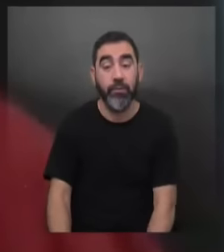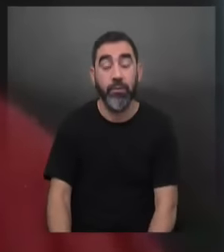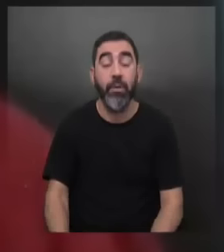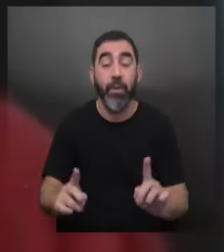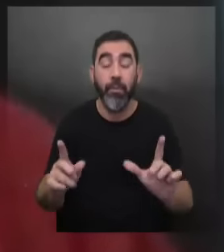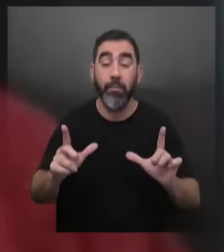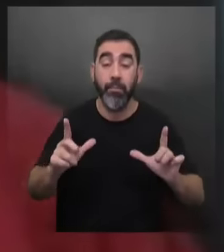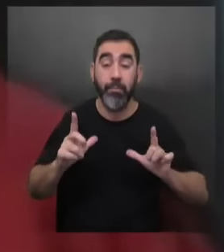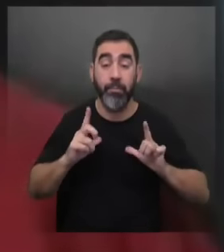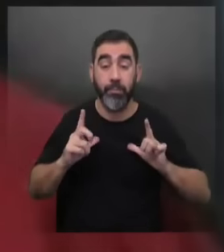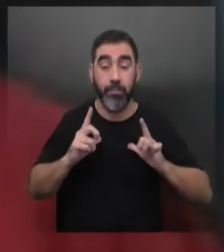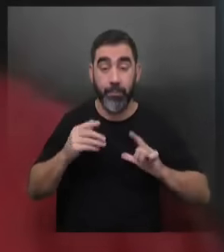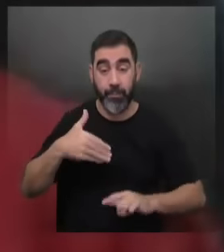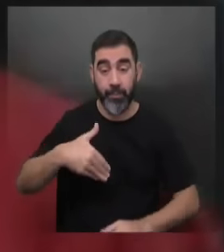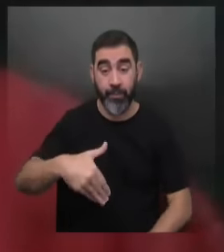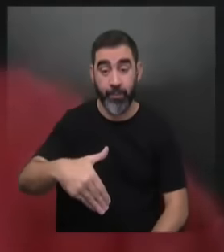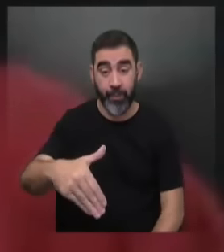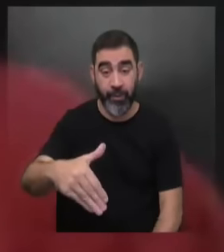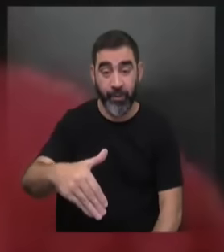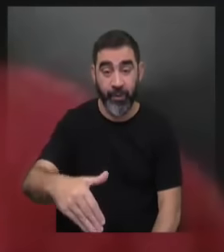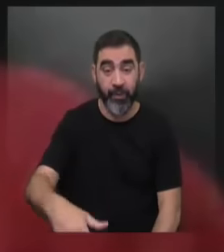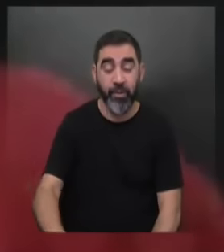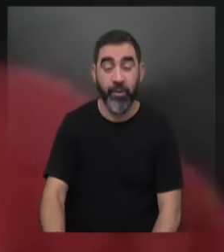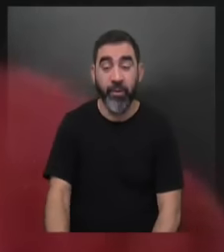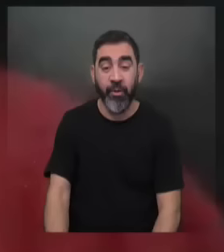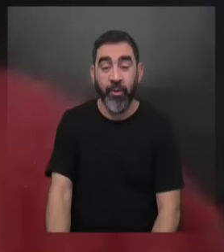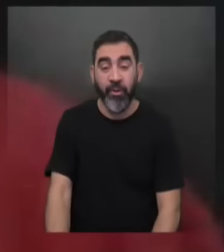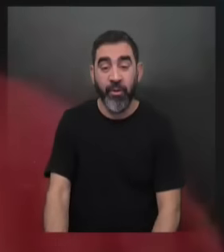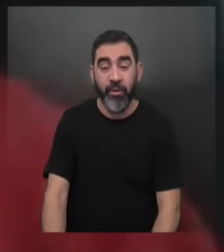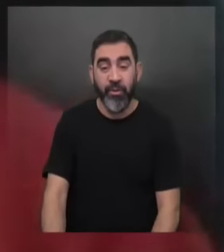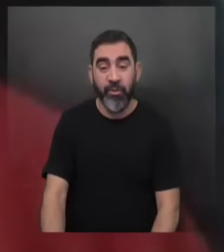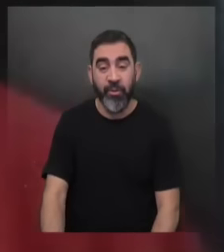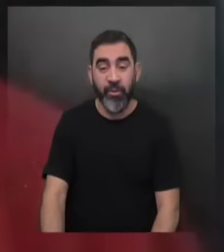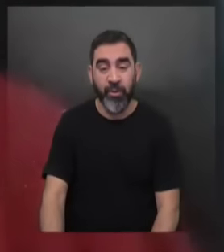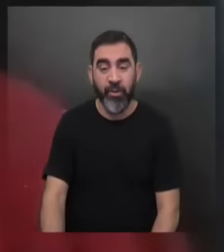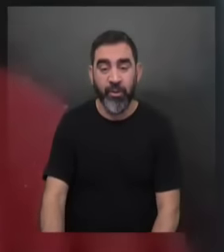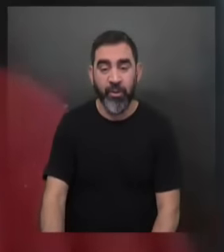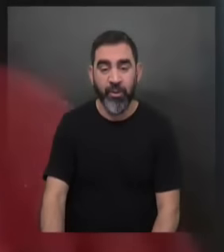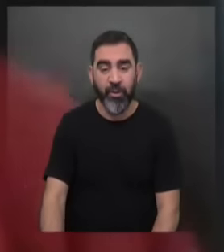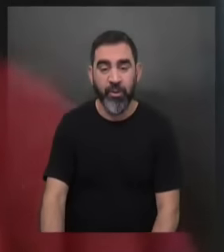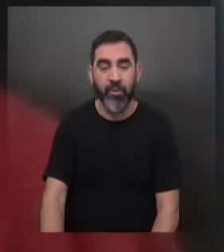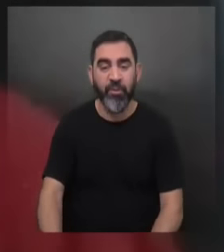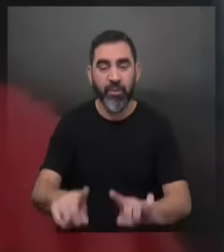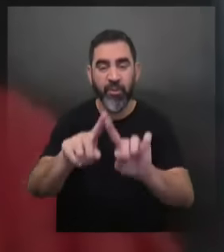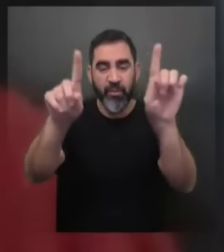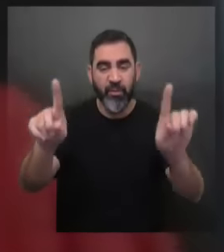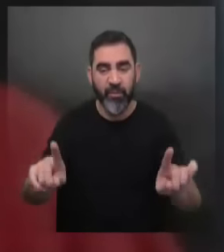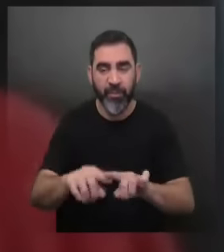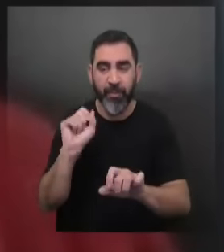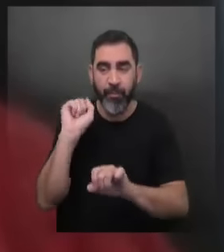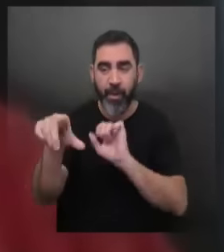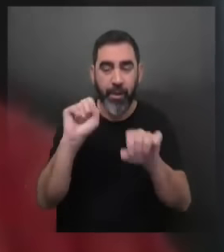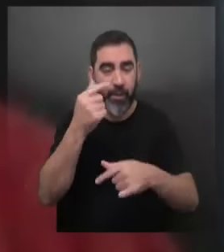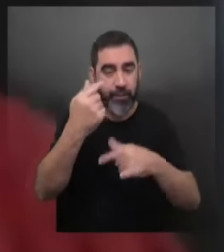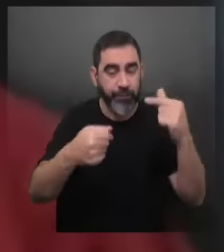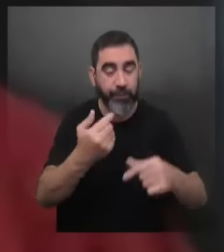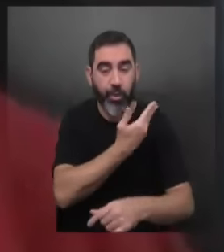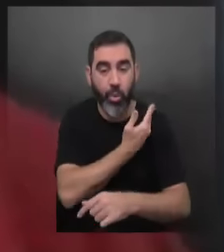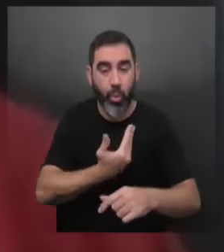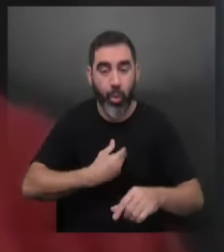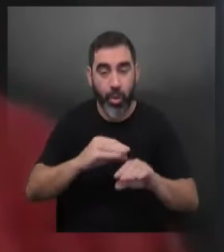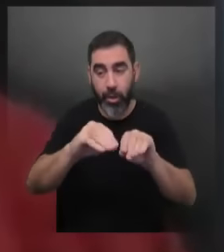suspenso eh aquellos este aquellos cedulones que están cayendo ya a los